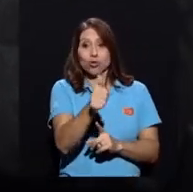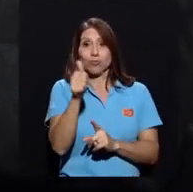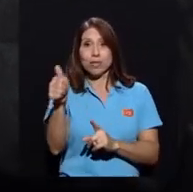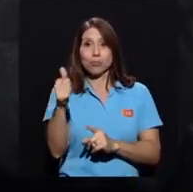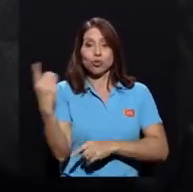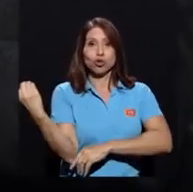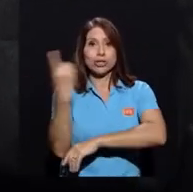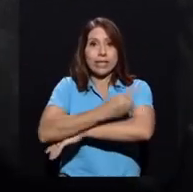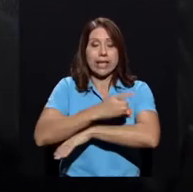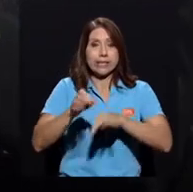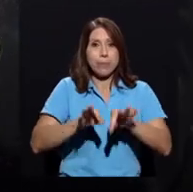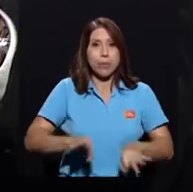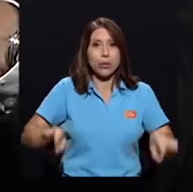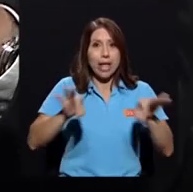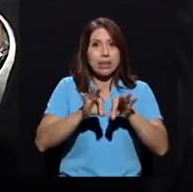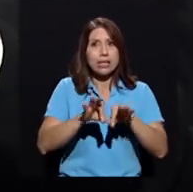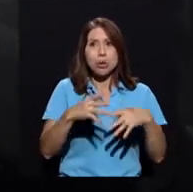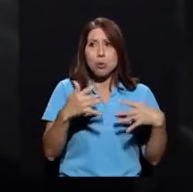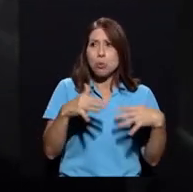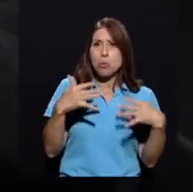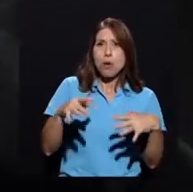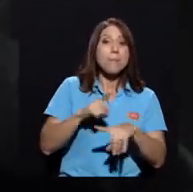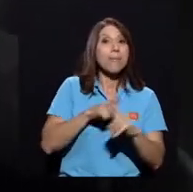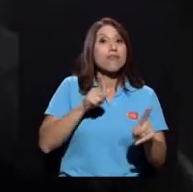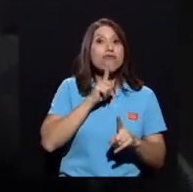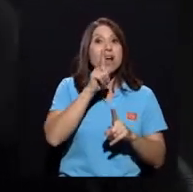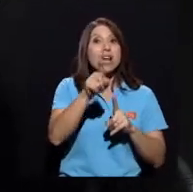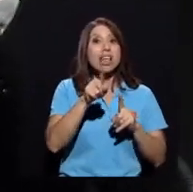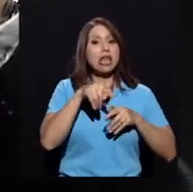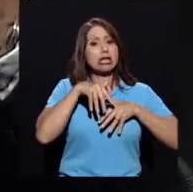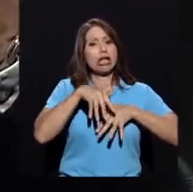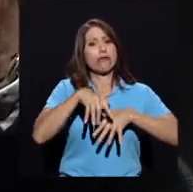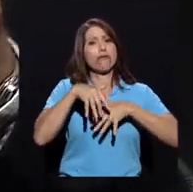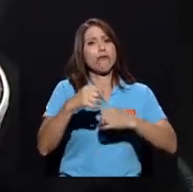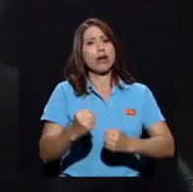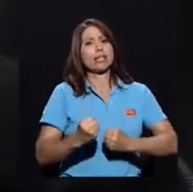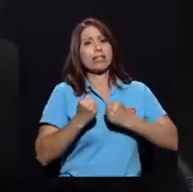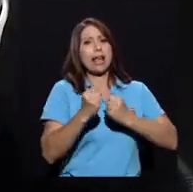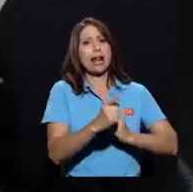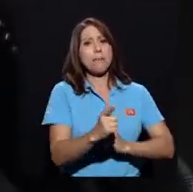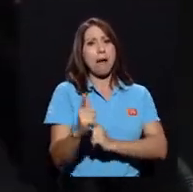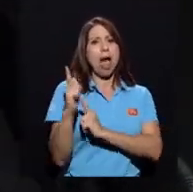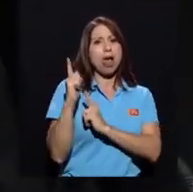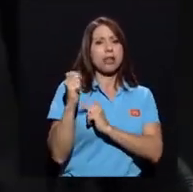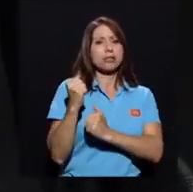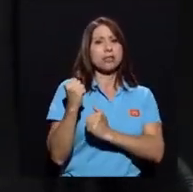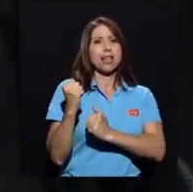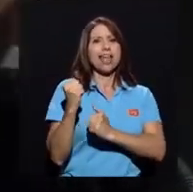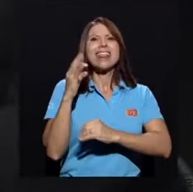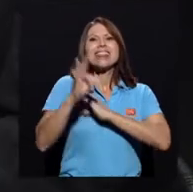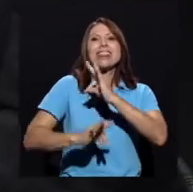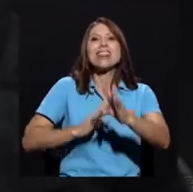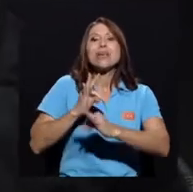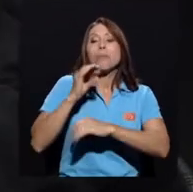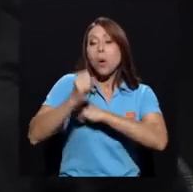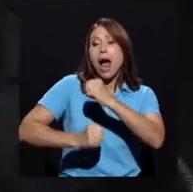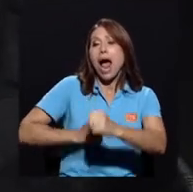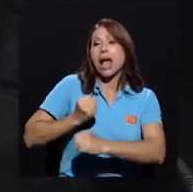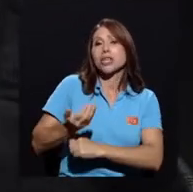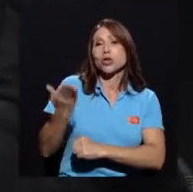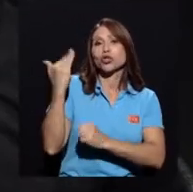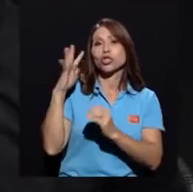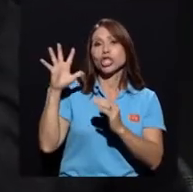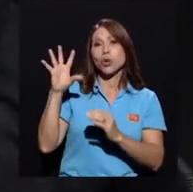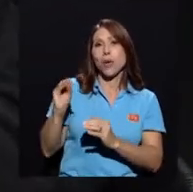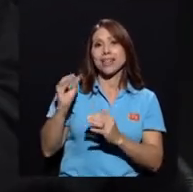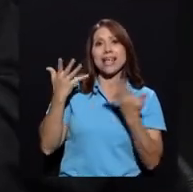importantes, son en realidad fuerzas armadas tipo años 50-60, sí, hechas a un criterio que no tiene ya